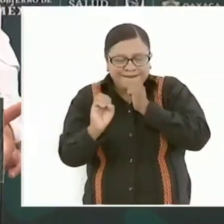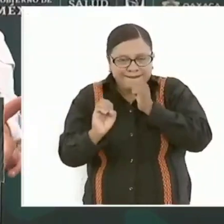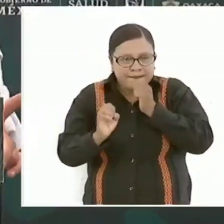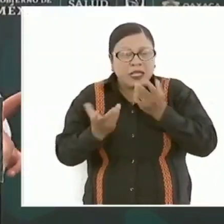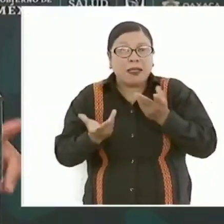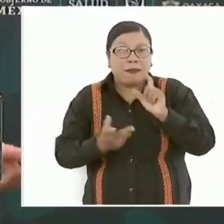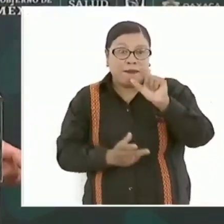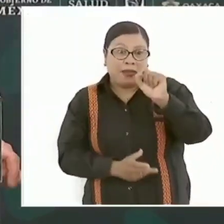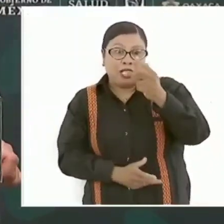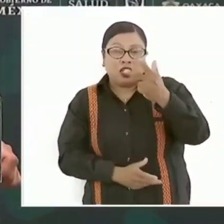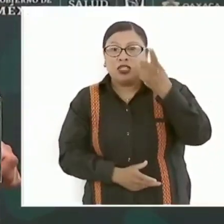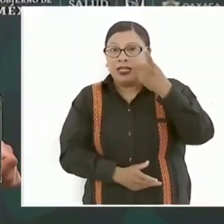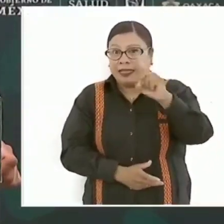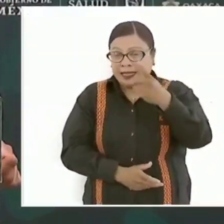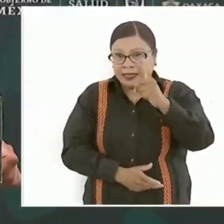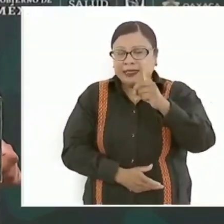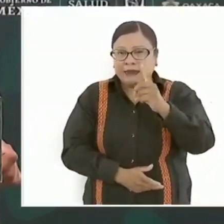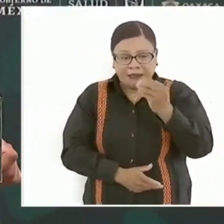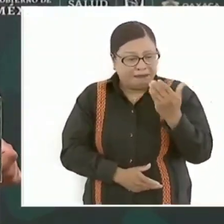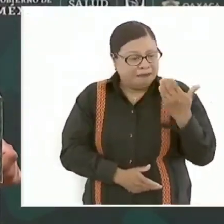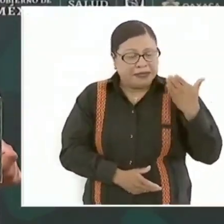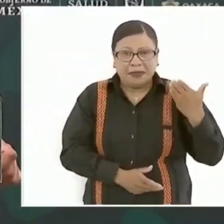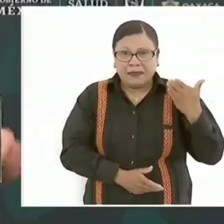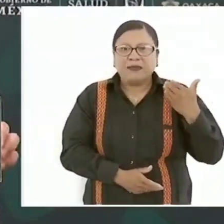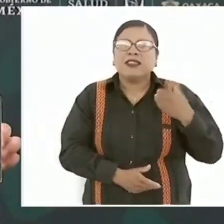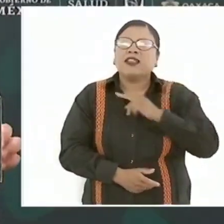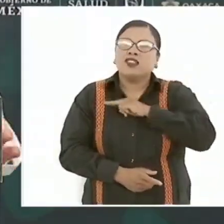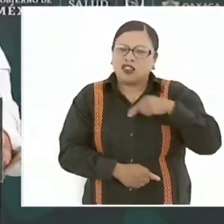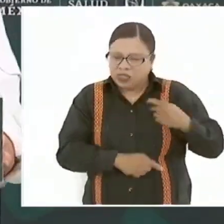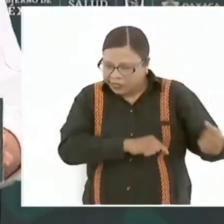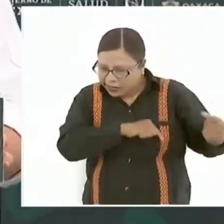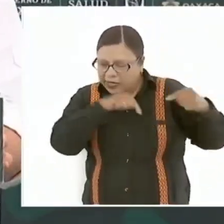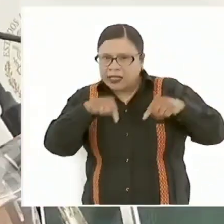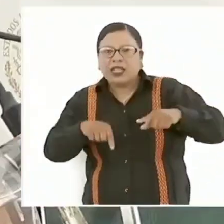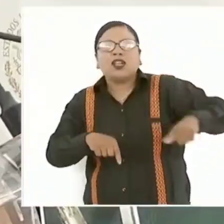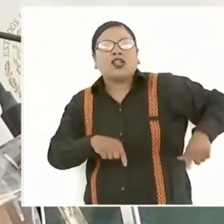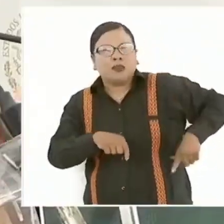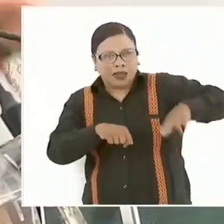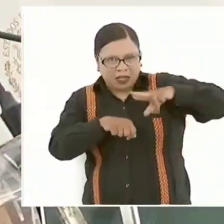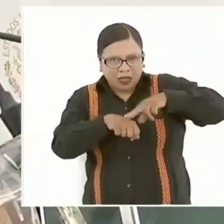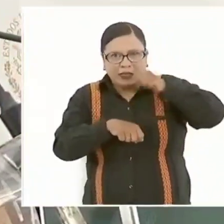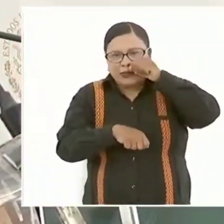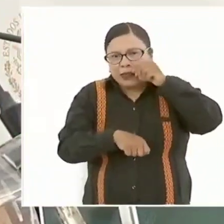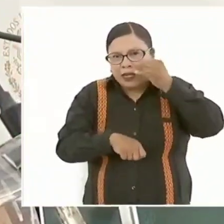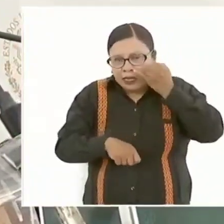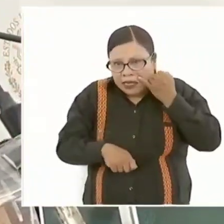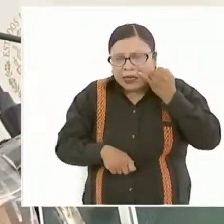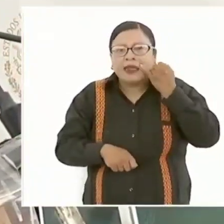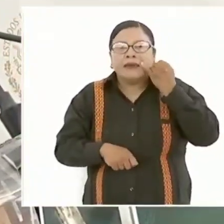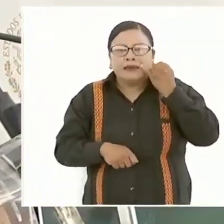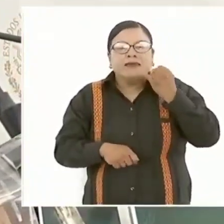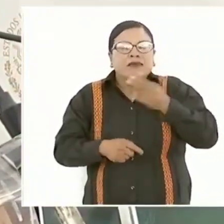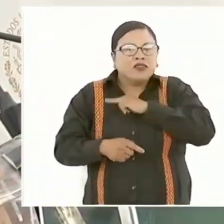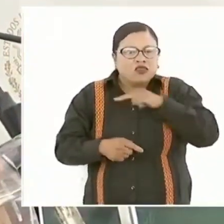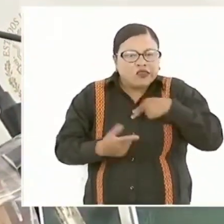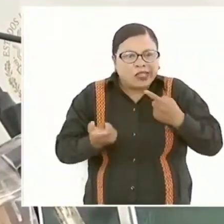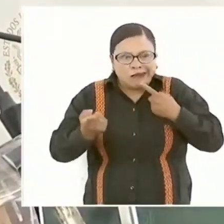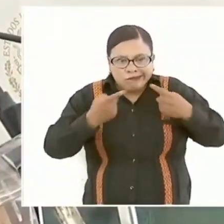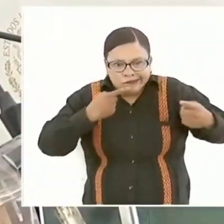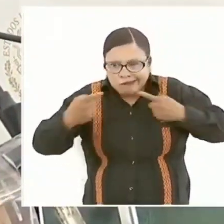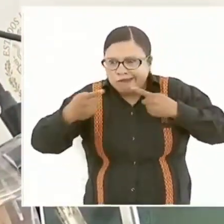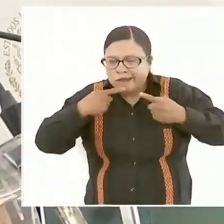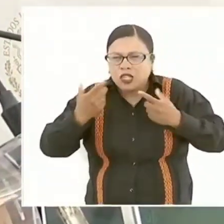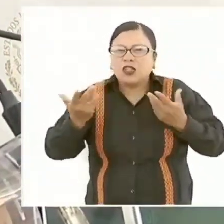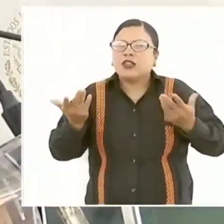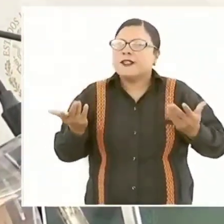el 28 de diciembre pasado estuvimos aquí, venimos con el gobernador Jara, visualizamos la situación y nos